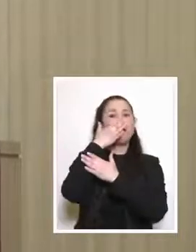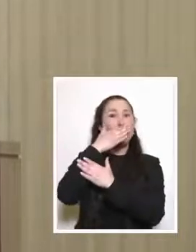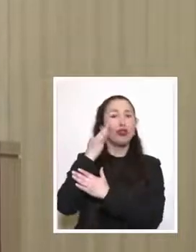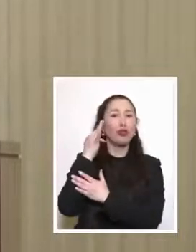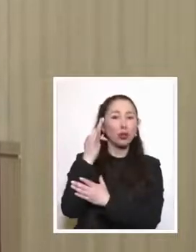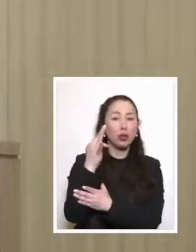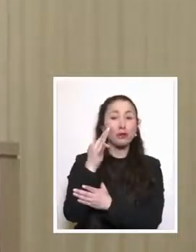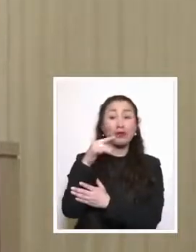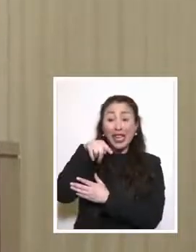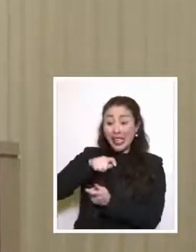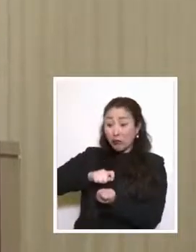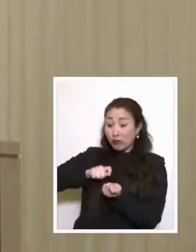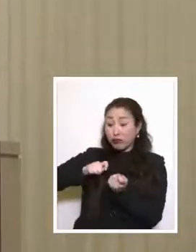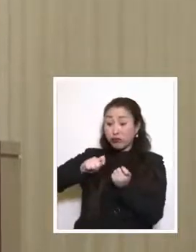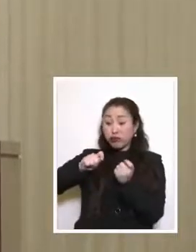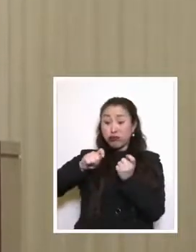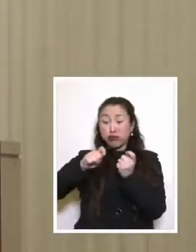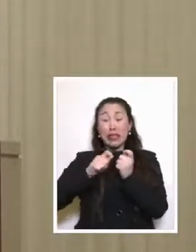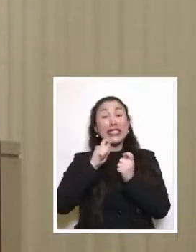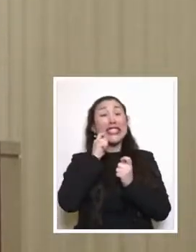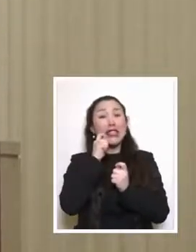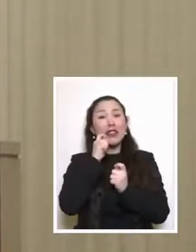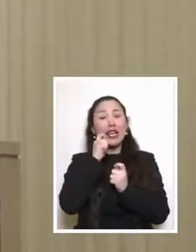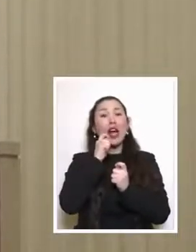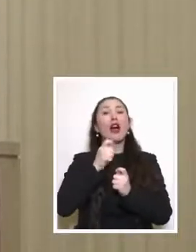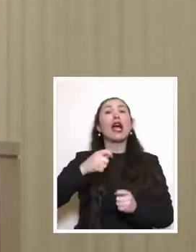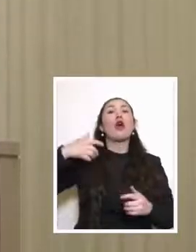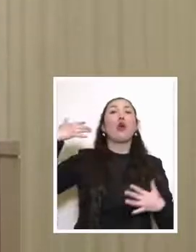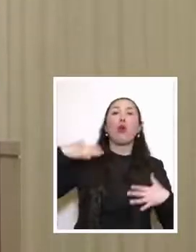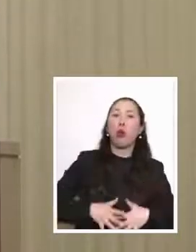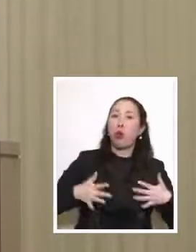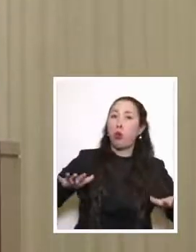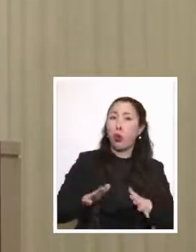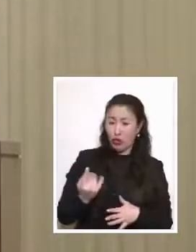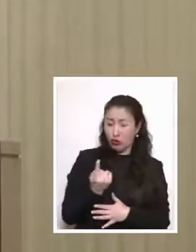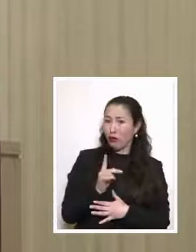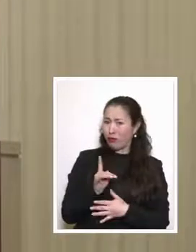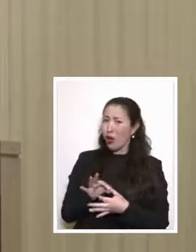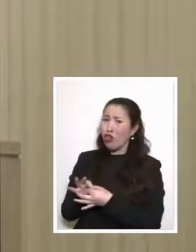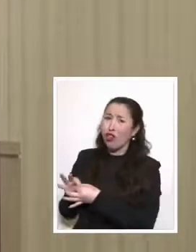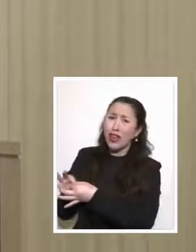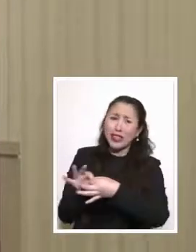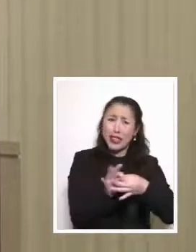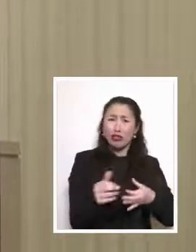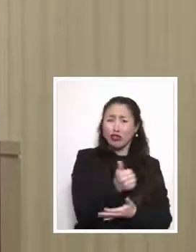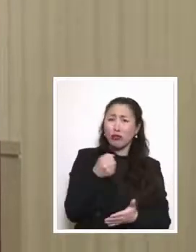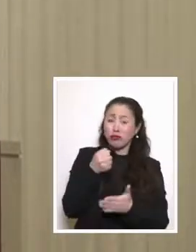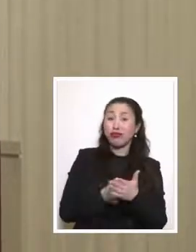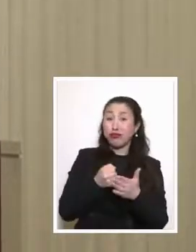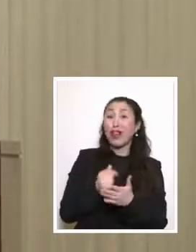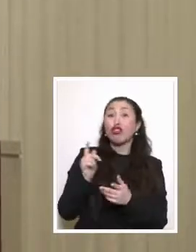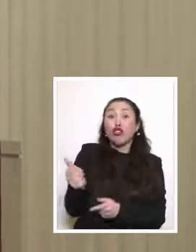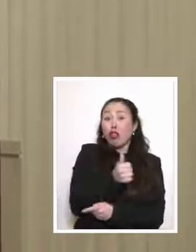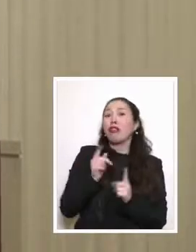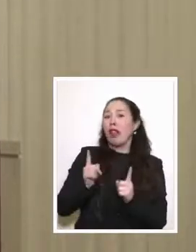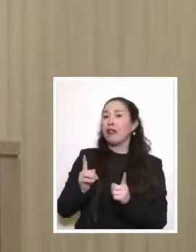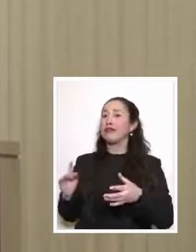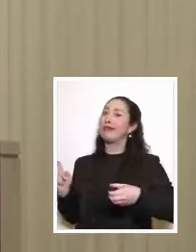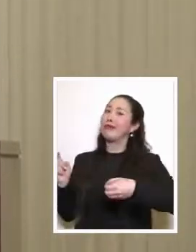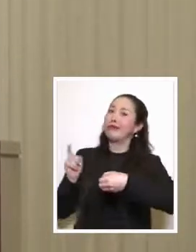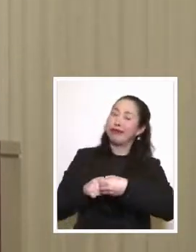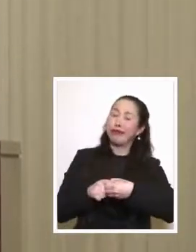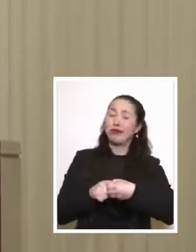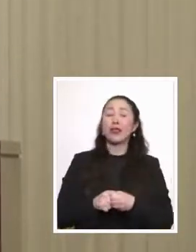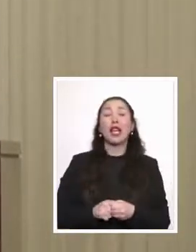y que estas transformaciones demandan un esfuerzo colectivo y transversal al que debemos concurrir. La pandemia